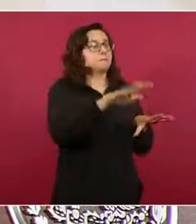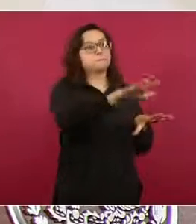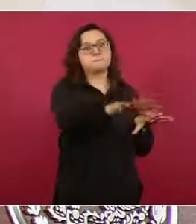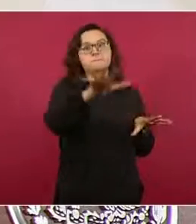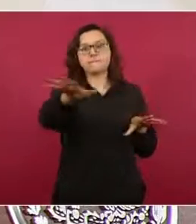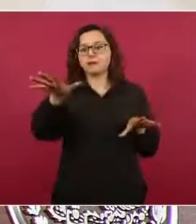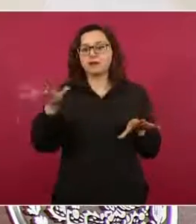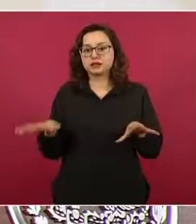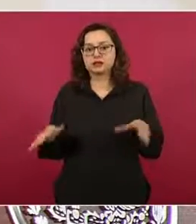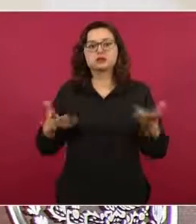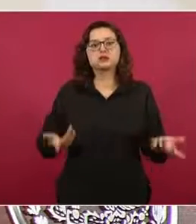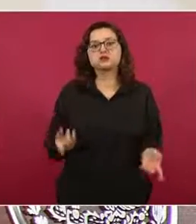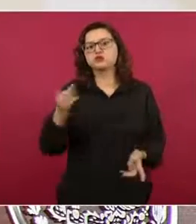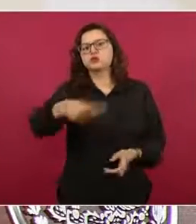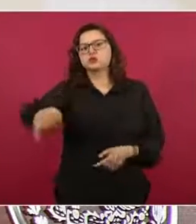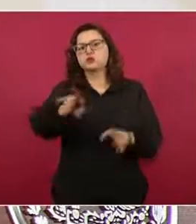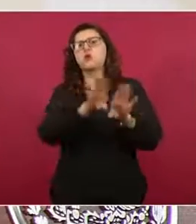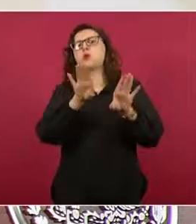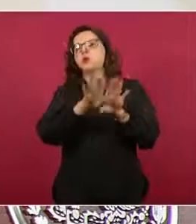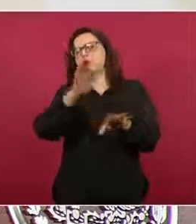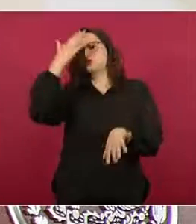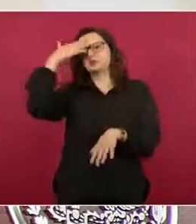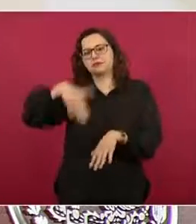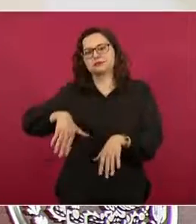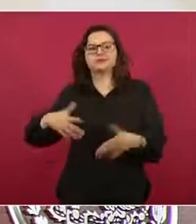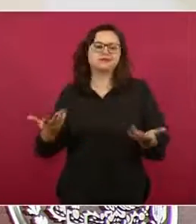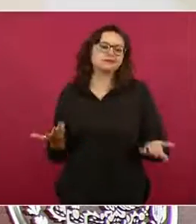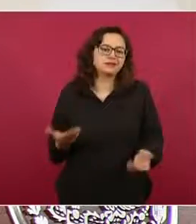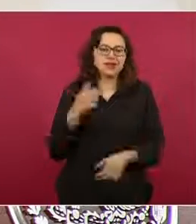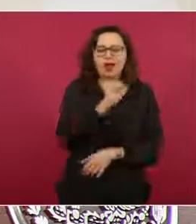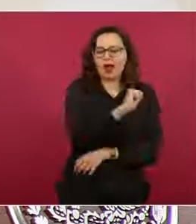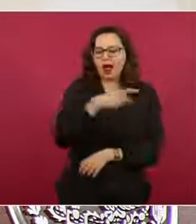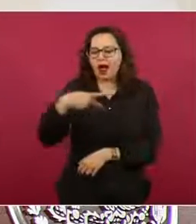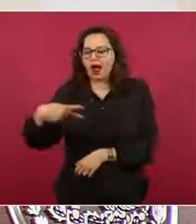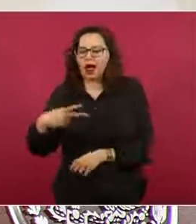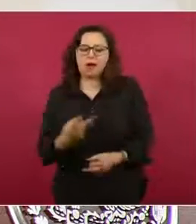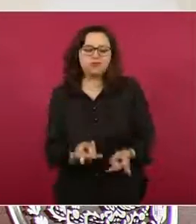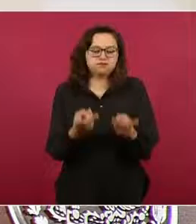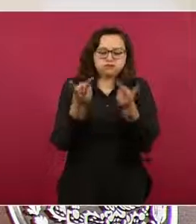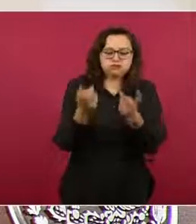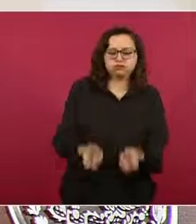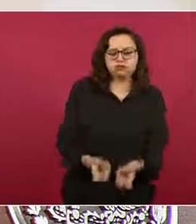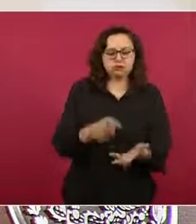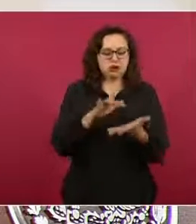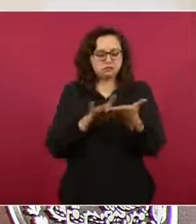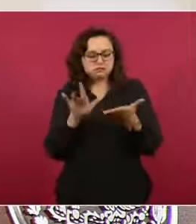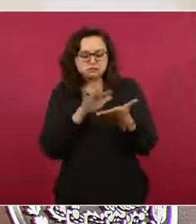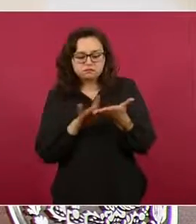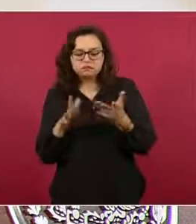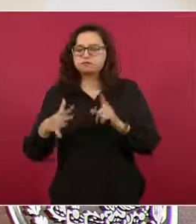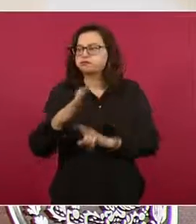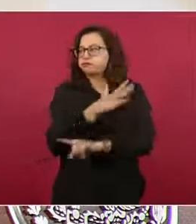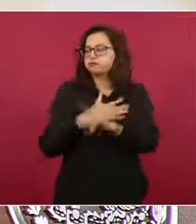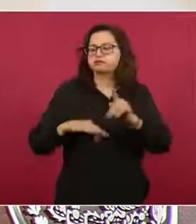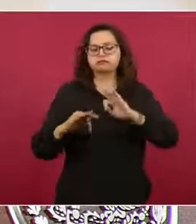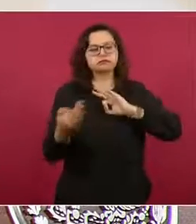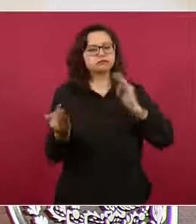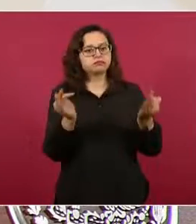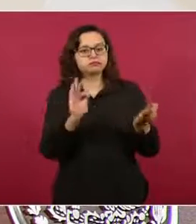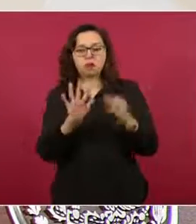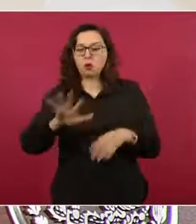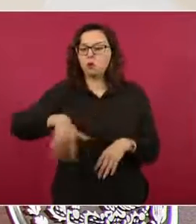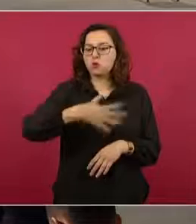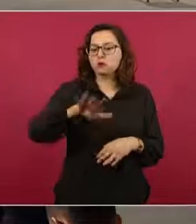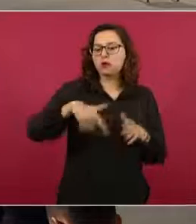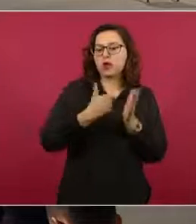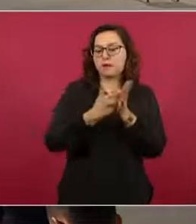pueden descargar de manera gratuita, tanto en el sistema Android como iOS. Y precisamente a través de esta app